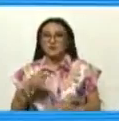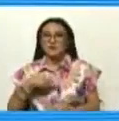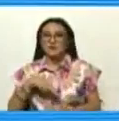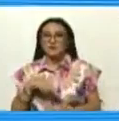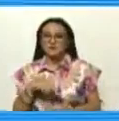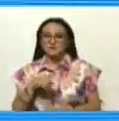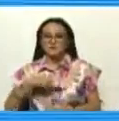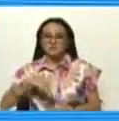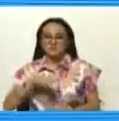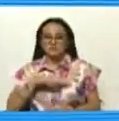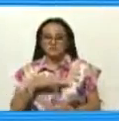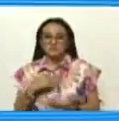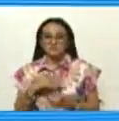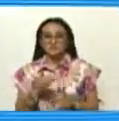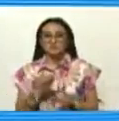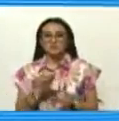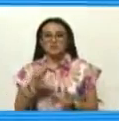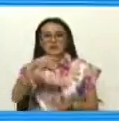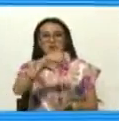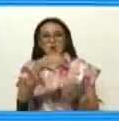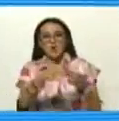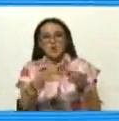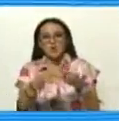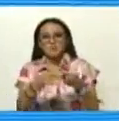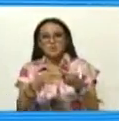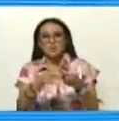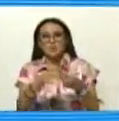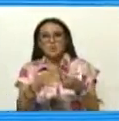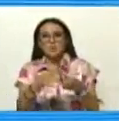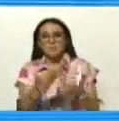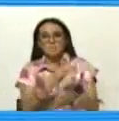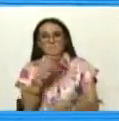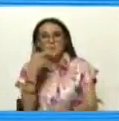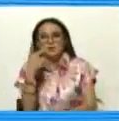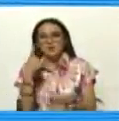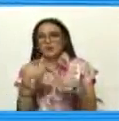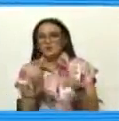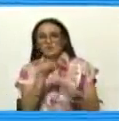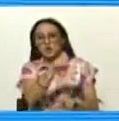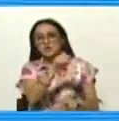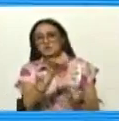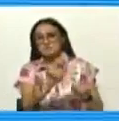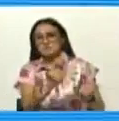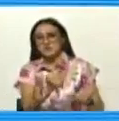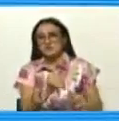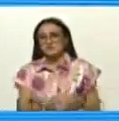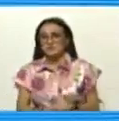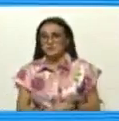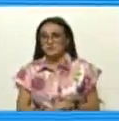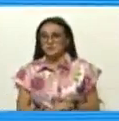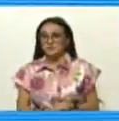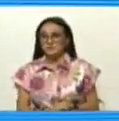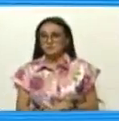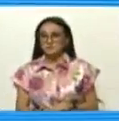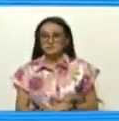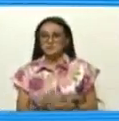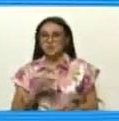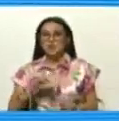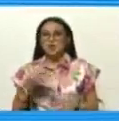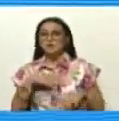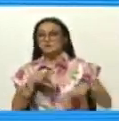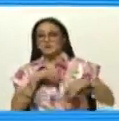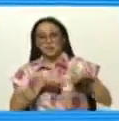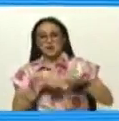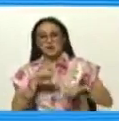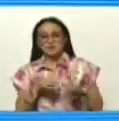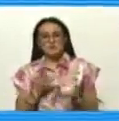demócratas. Los demócratas son ellos que intentan dar golpes de Estado y los dictadores somos nosotros que no los dejamos tumbar. Este es el